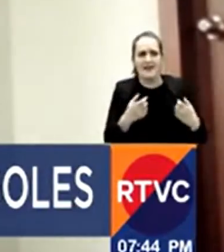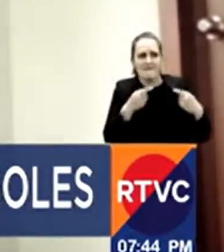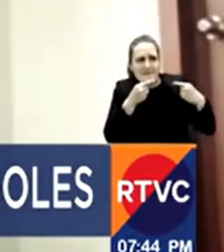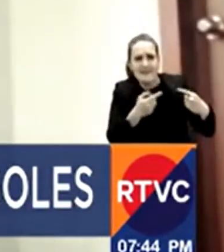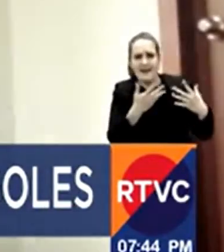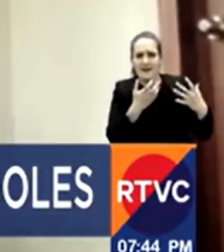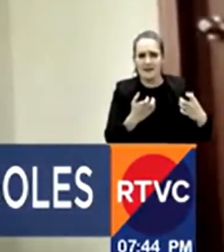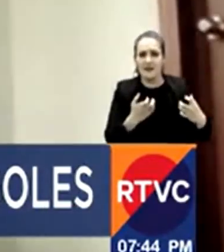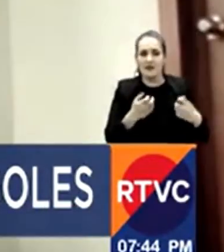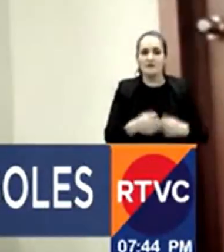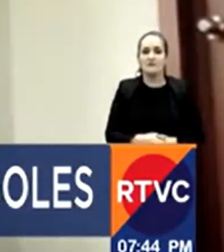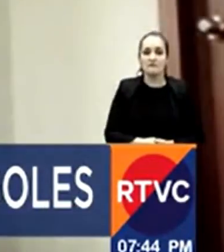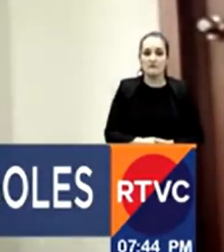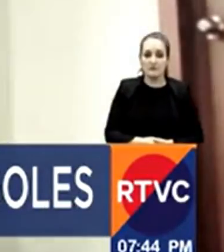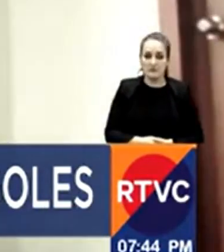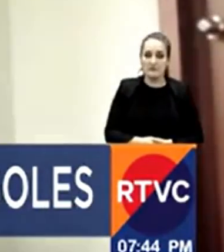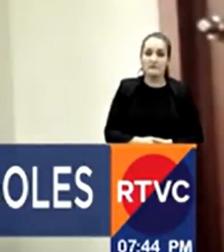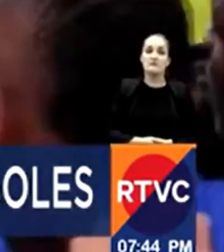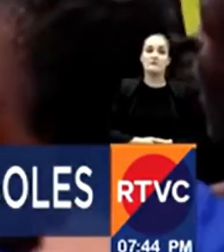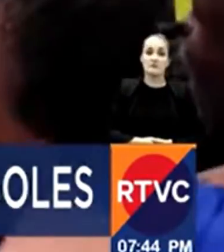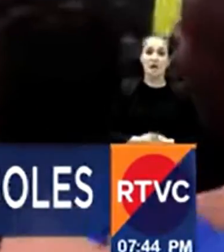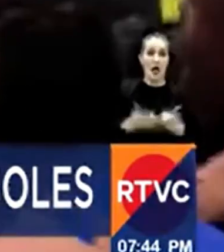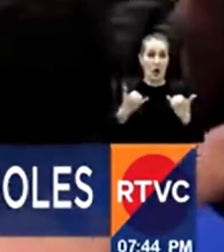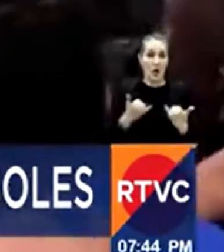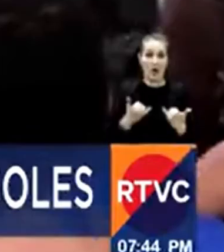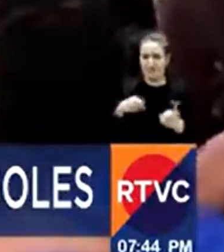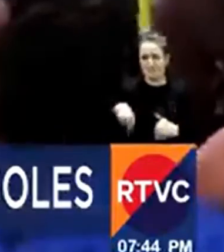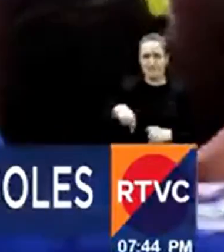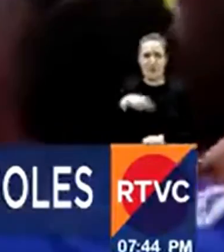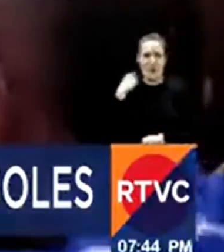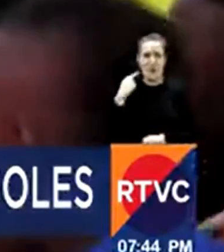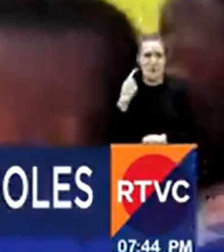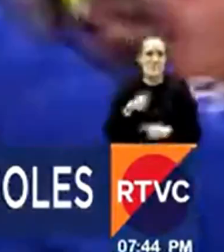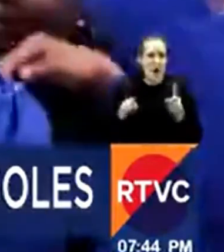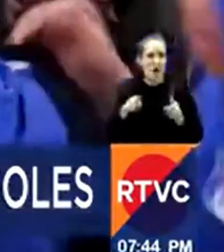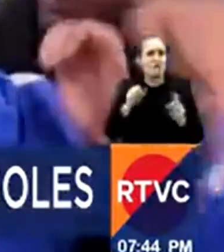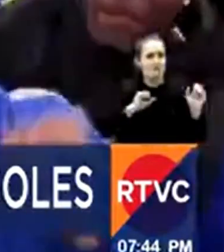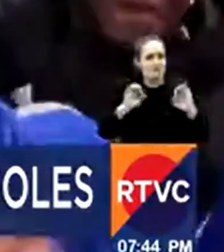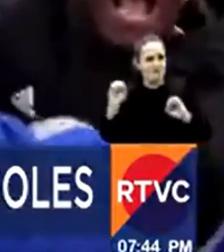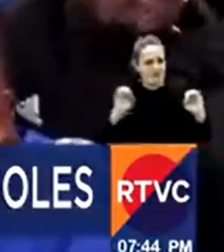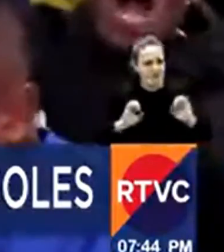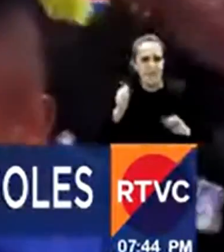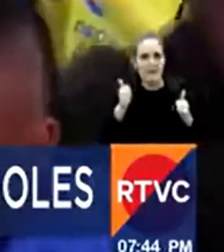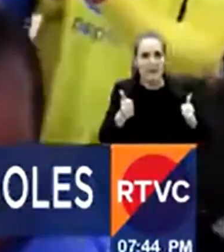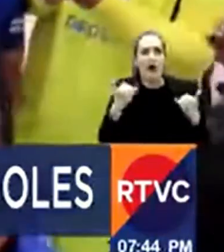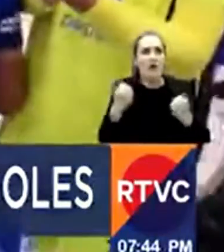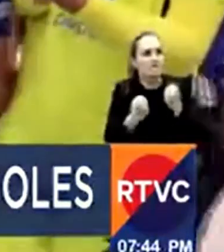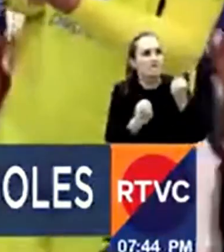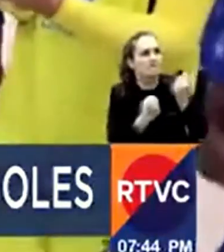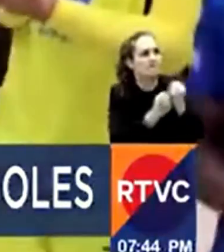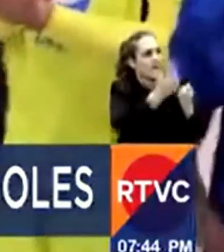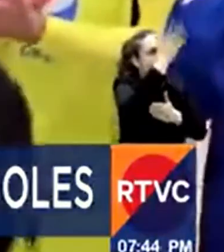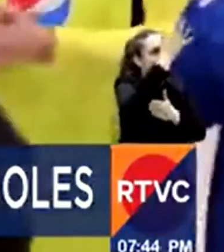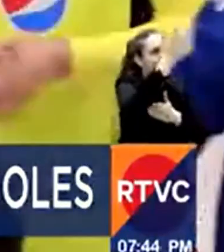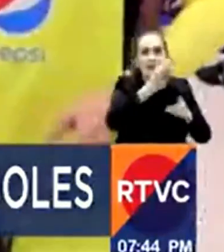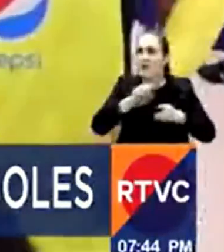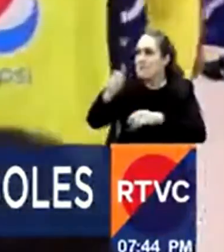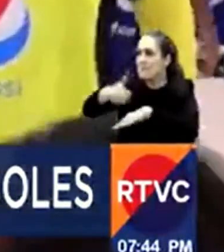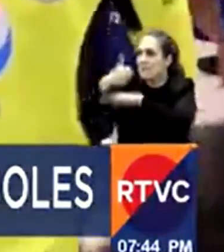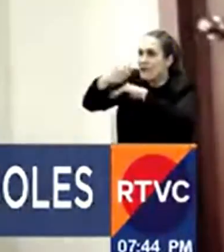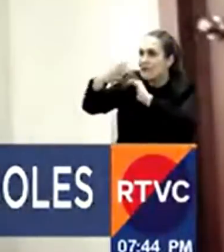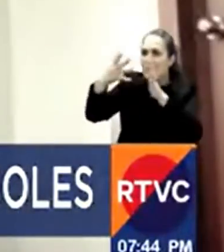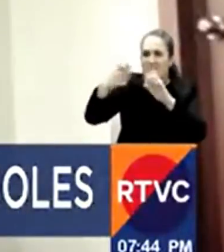últimos 3-4 torneos. Es algo ilógico. Porque su meta es ayudarle a su técnico y a su hinchada a cumplir un sueño.